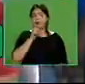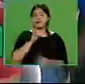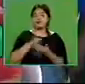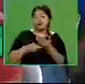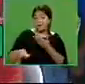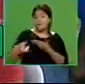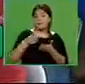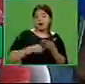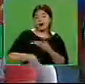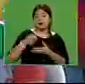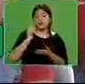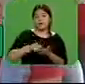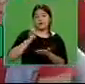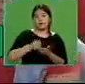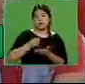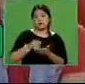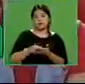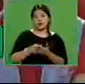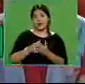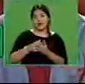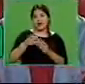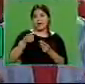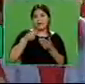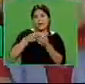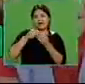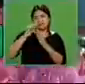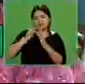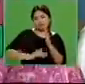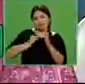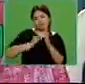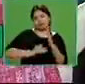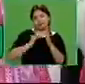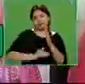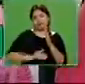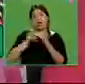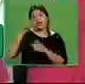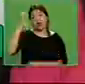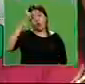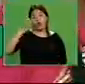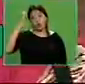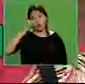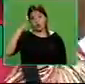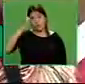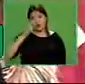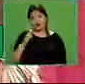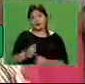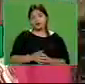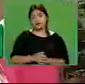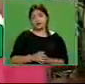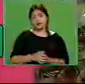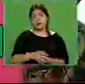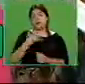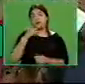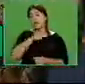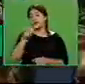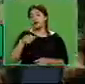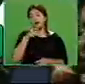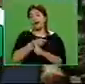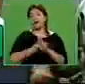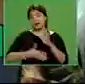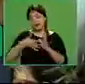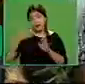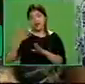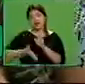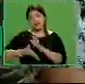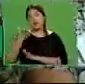pensión a los ancianos allá en Europa. Que allá en Europa, cuando se gradúan y quieren ir a trabajar los